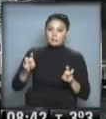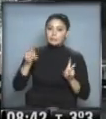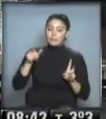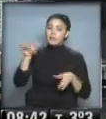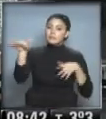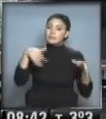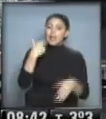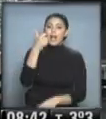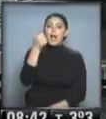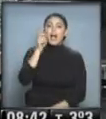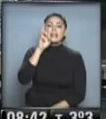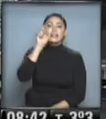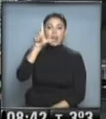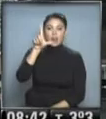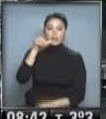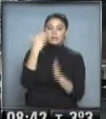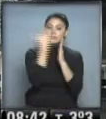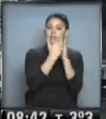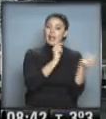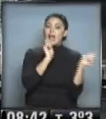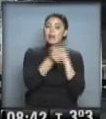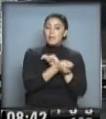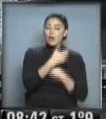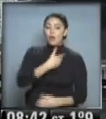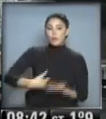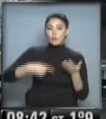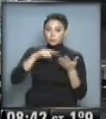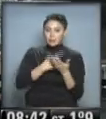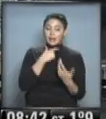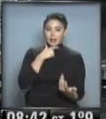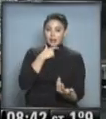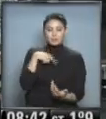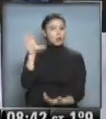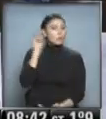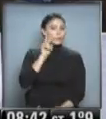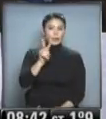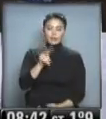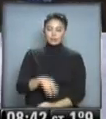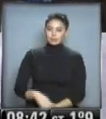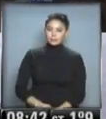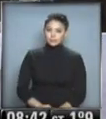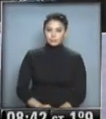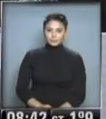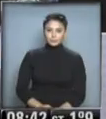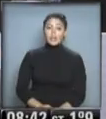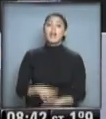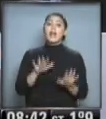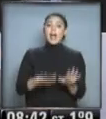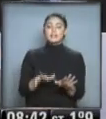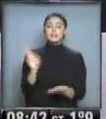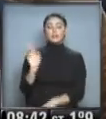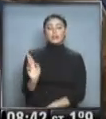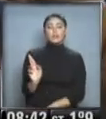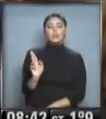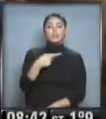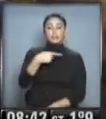convoca Ariel Lima, es el cambio curricular que quiere imponer el gobierno de la Ciudad de Buenos Aires. Te escuchamos. Es así, Roberto. La